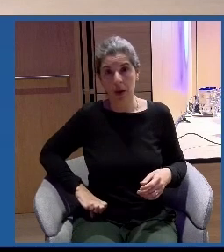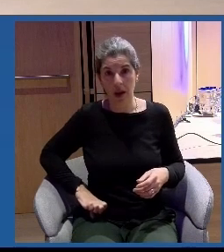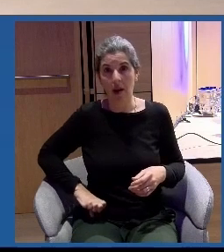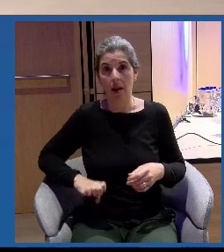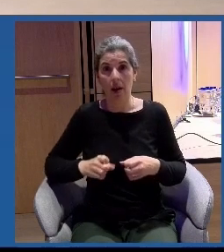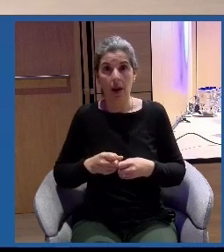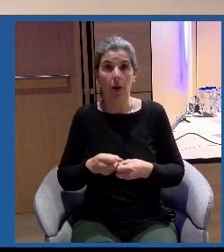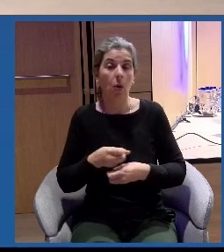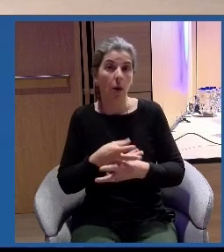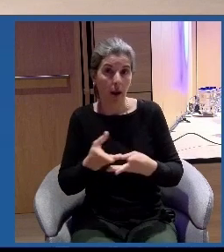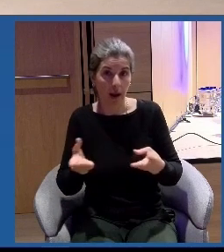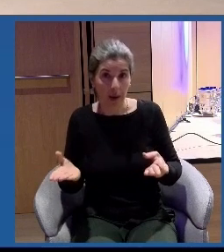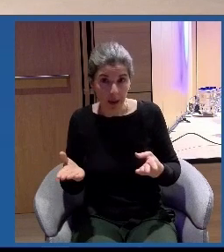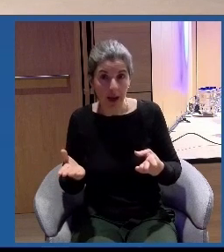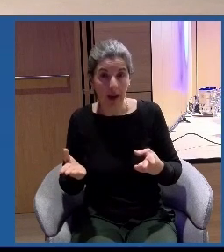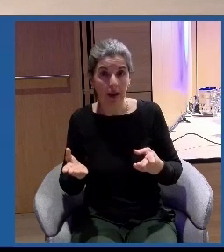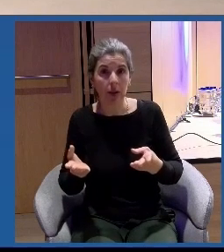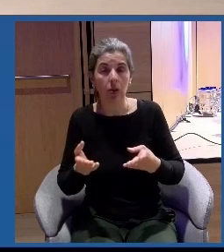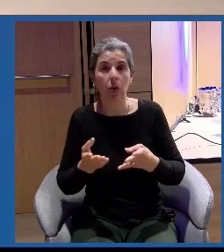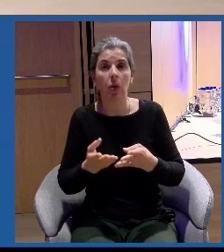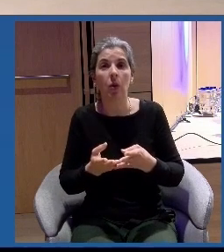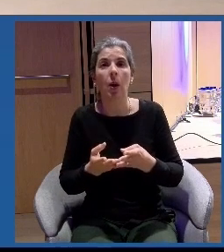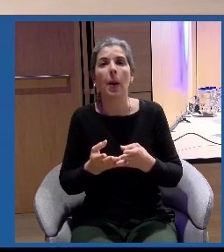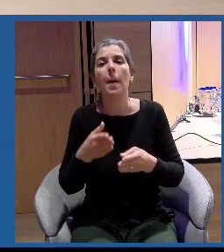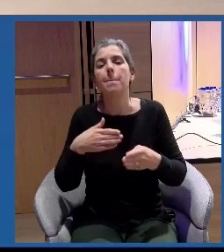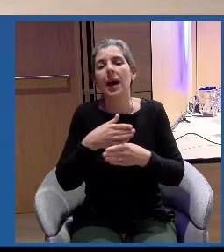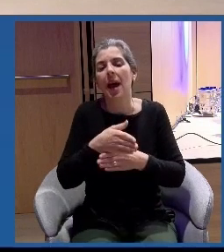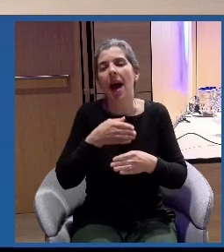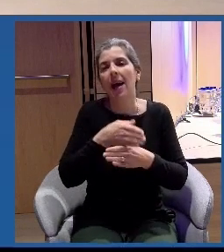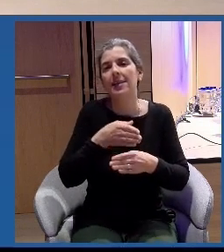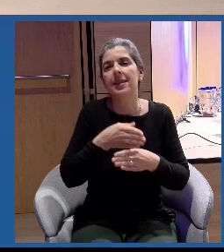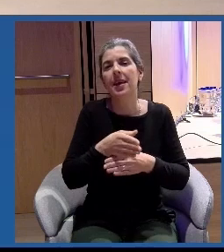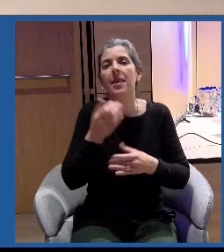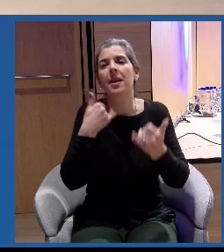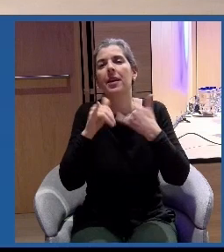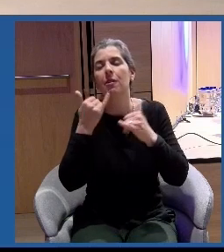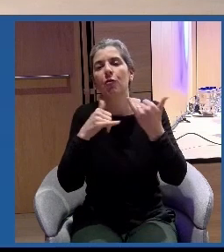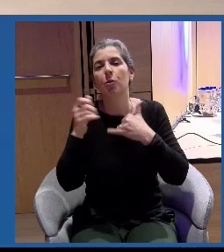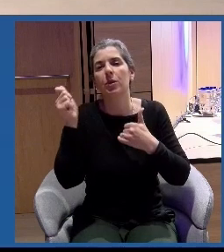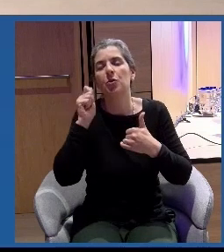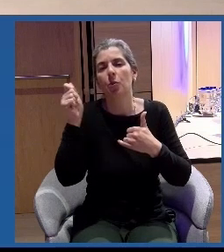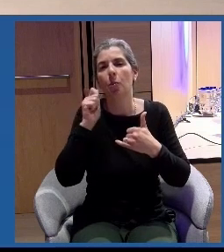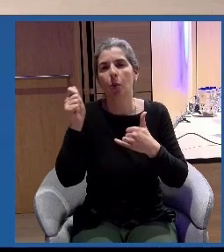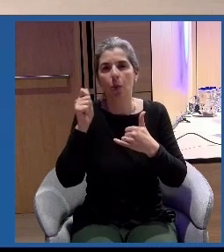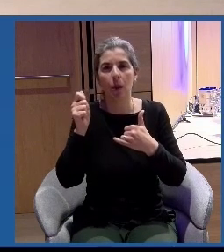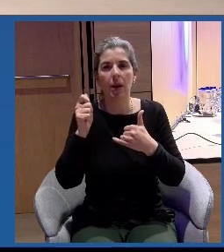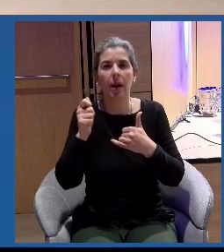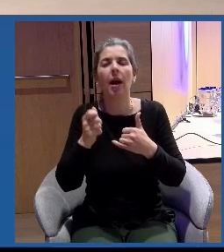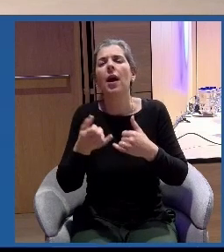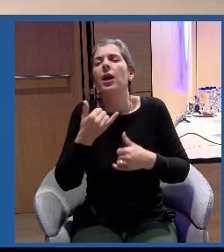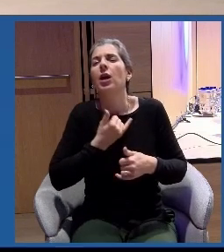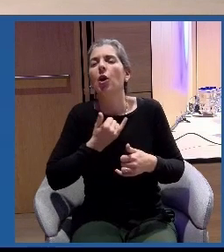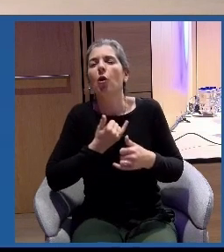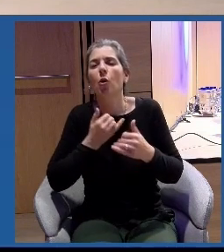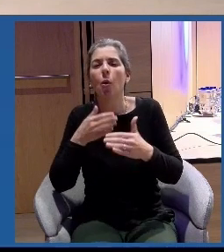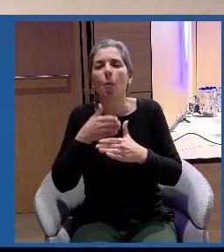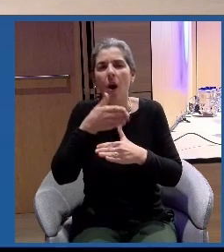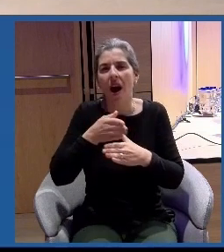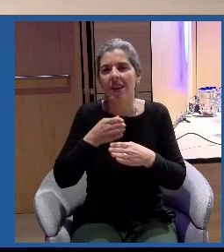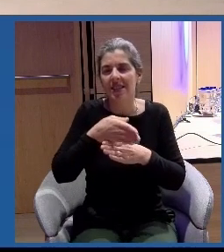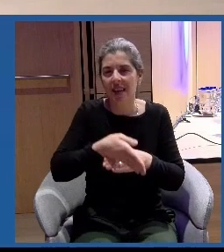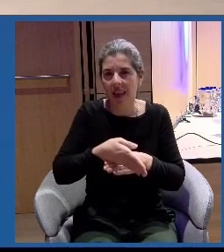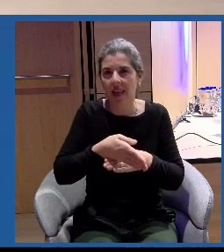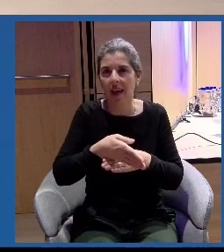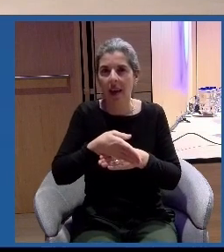hacer más accesible, digamos, la información pública y los mecanismos sobre cómo solicitar información, etc. Los invito